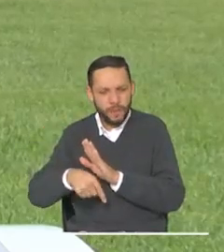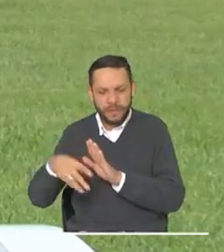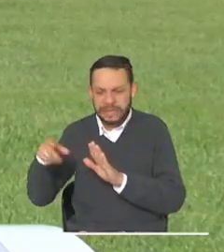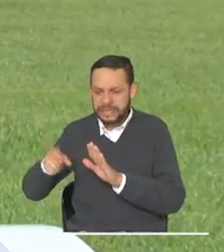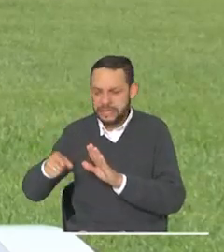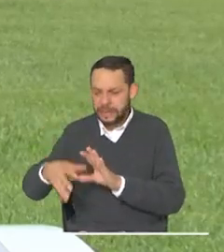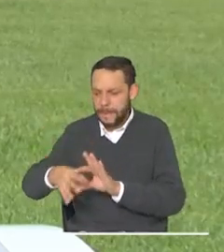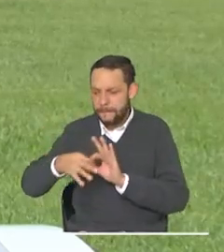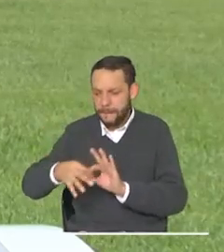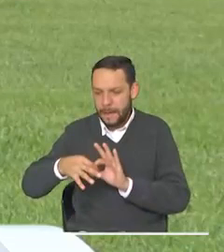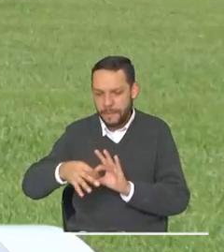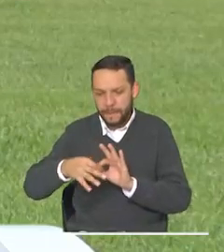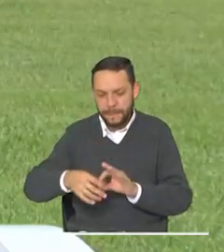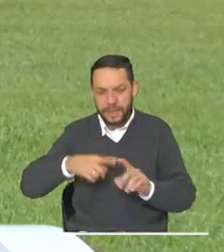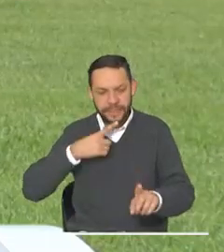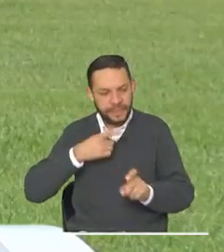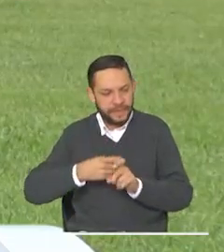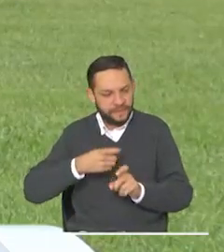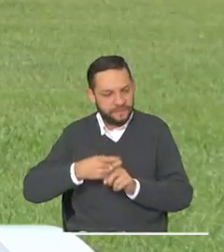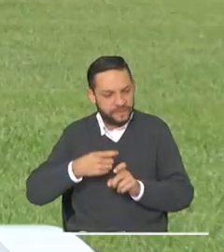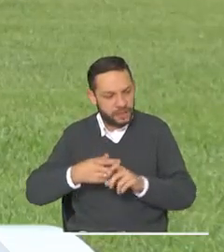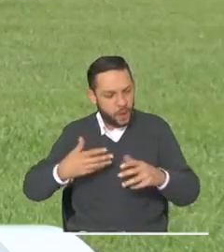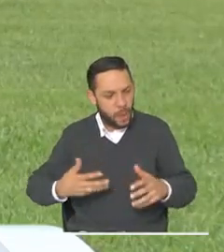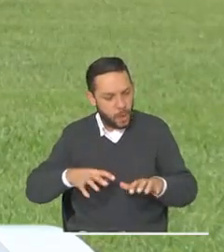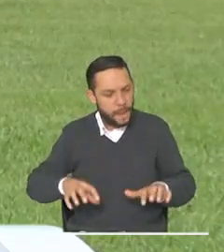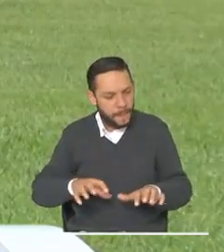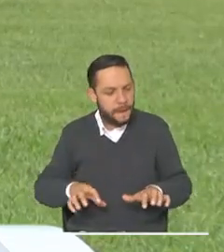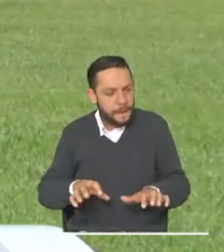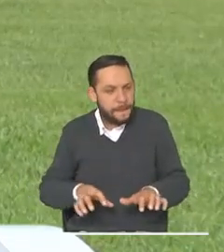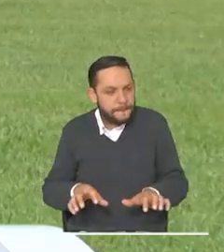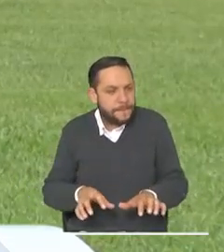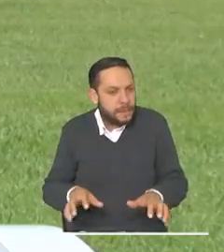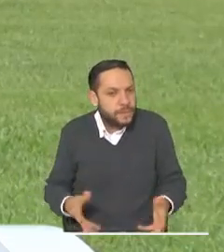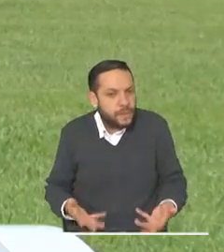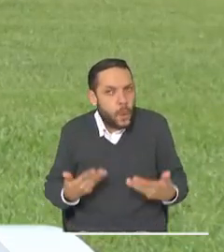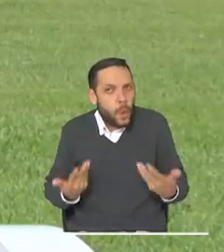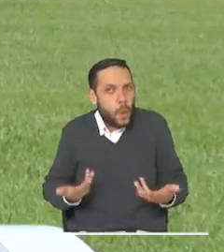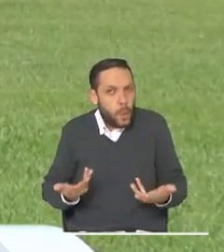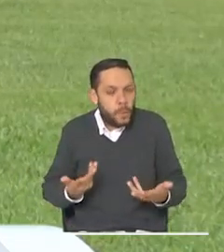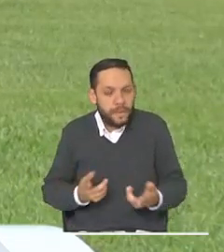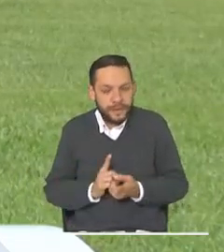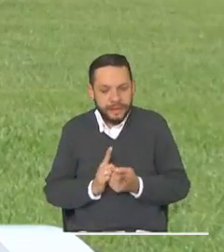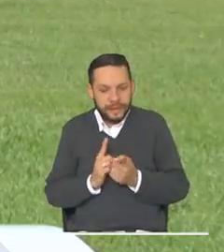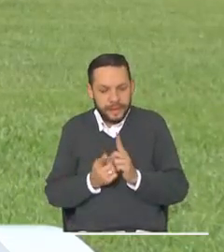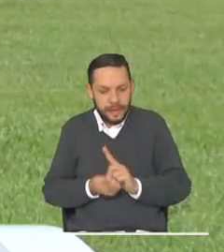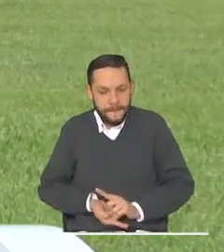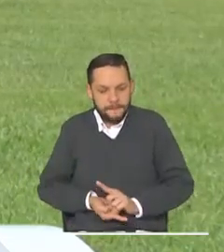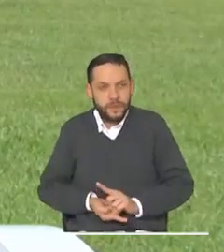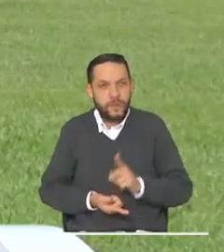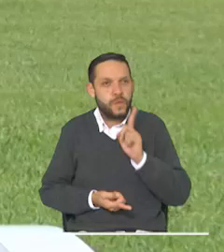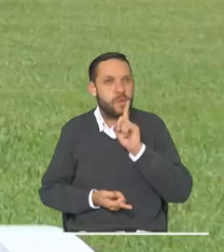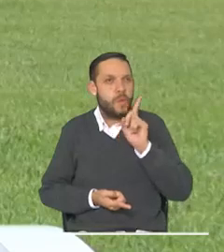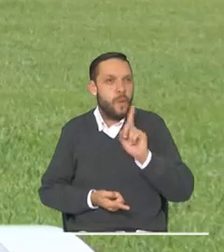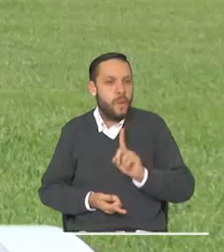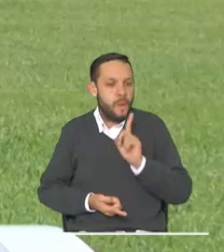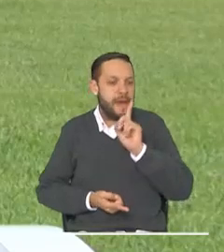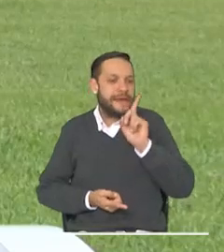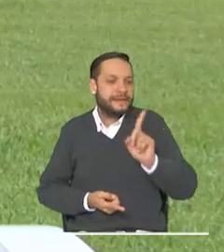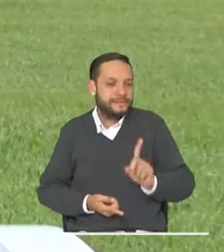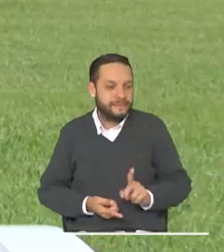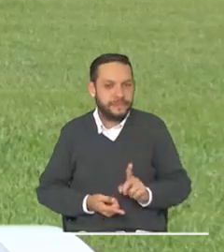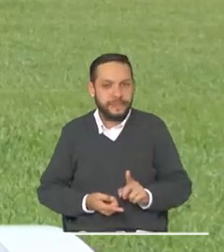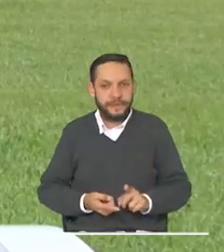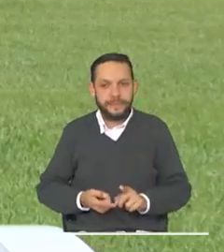vamos al fondo muy difícilmente la figura se va a esa figura va a cambiar va a tener otro sentido diría